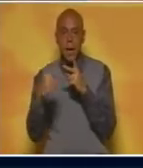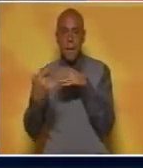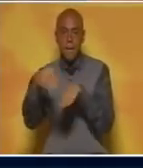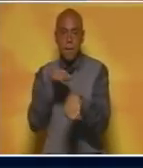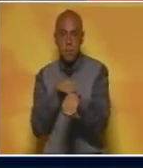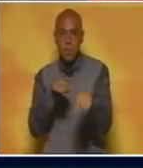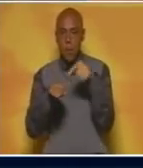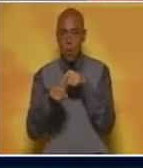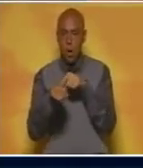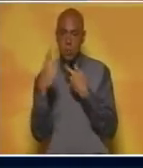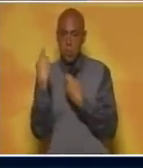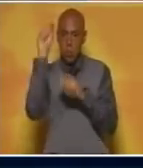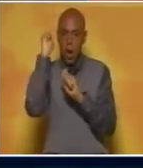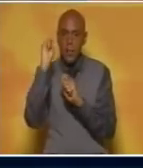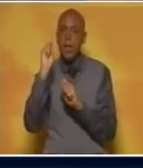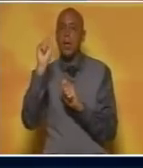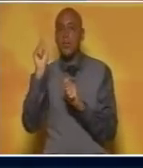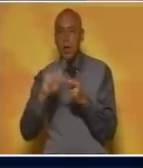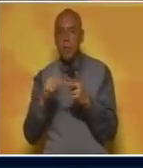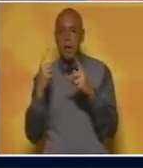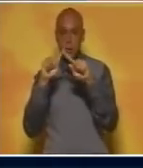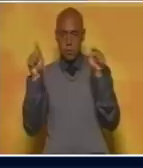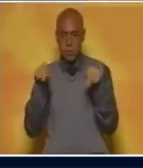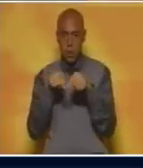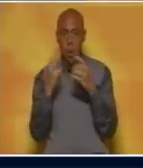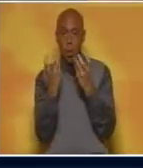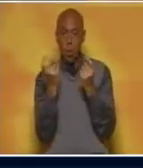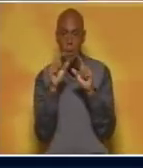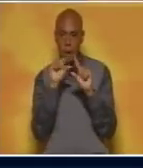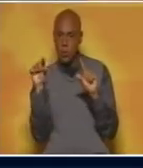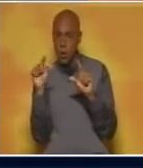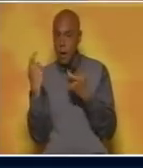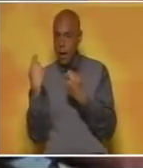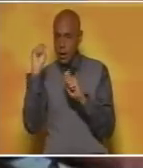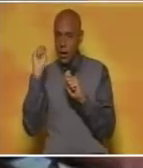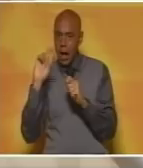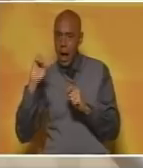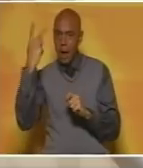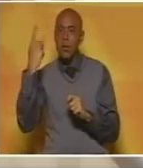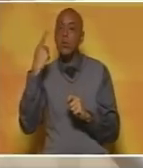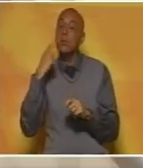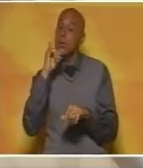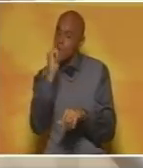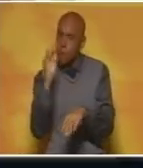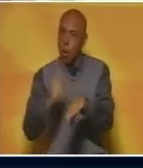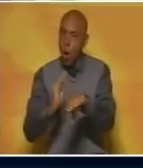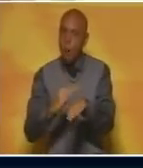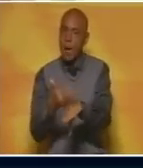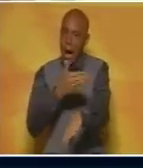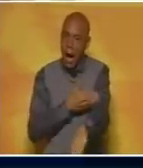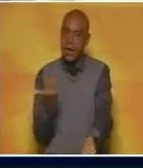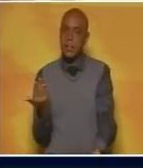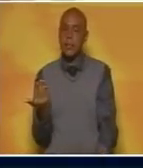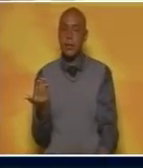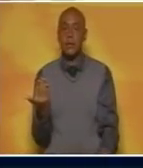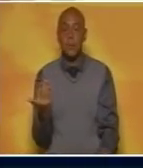vender puesto, cambiar placa, ¿verdad? Denuncien para tomar las acciones respectivas. Asimismo, el Gabinete de Combustible coordina el